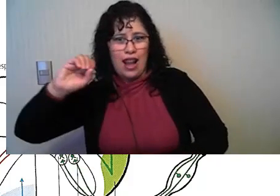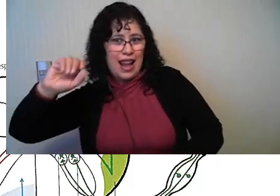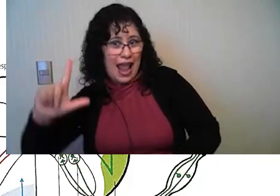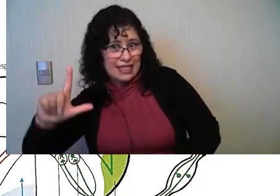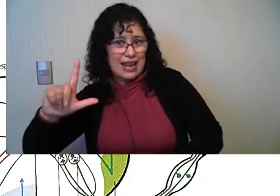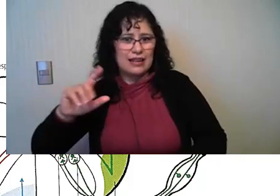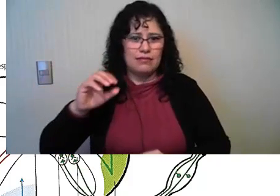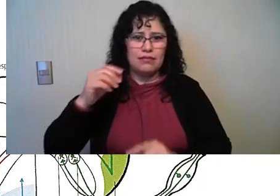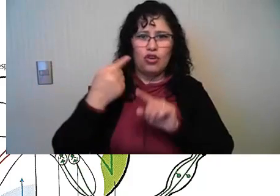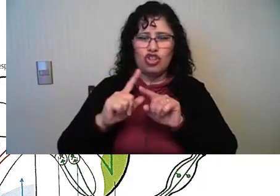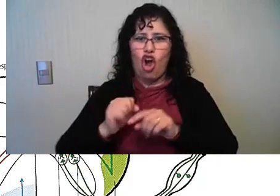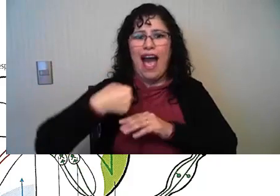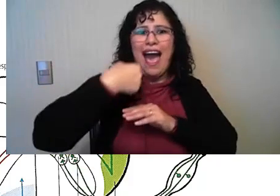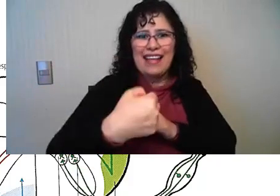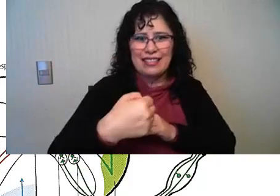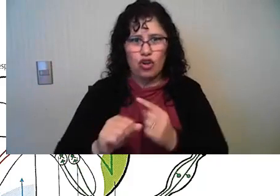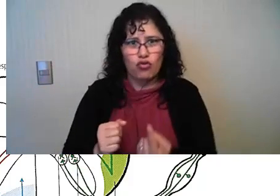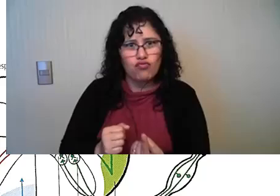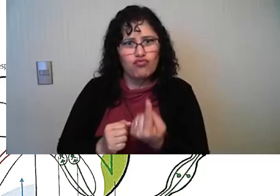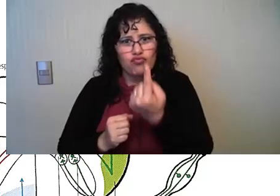espinotalámico anterior.